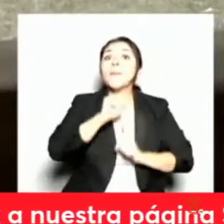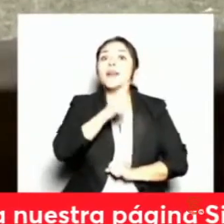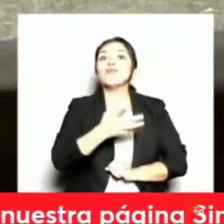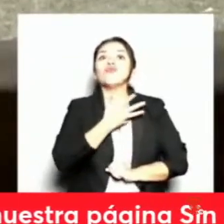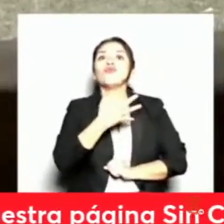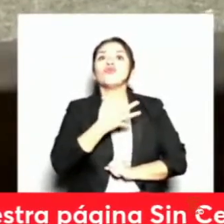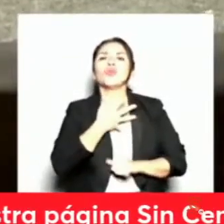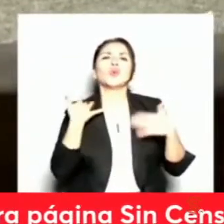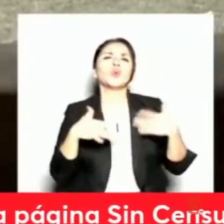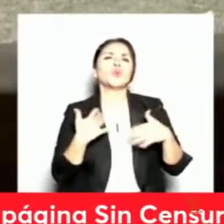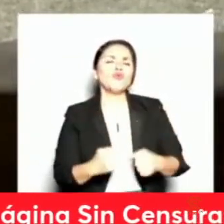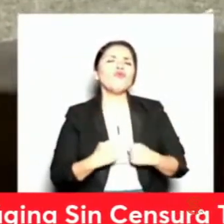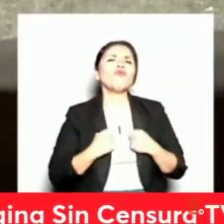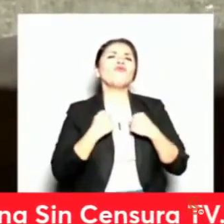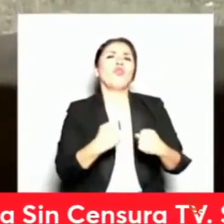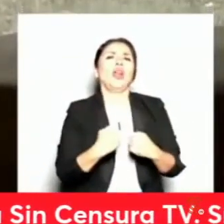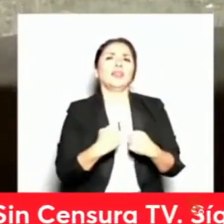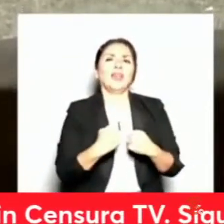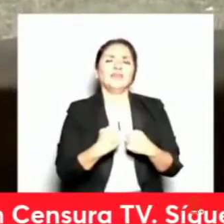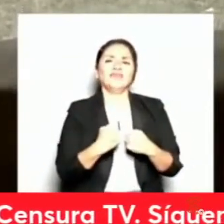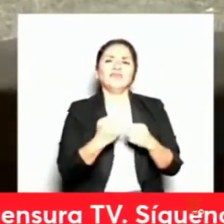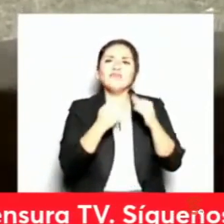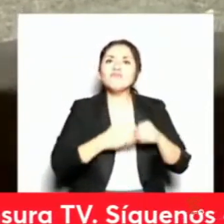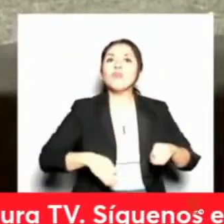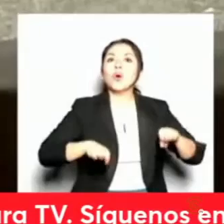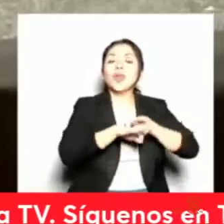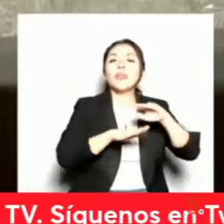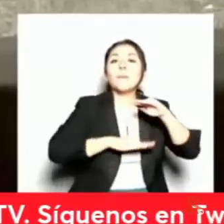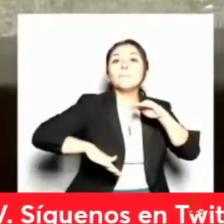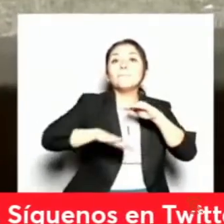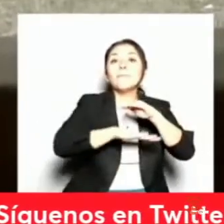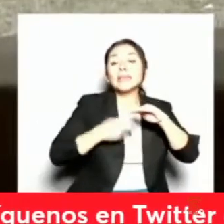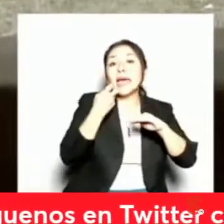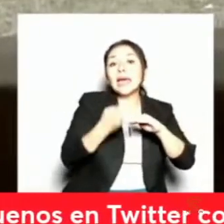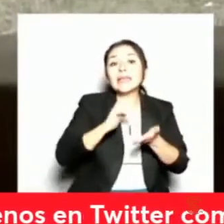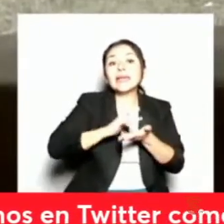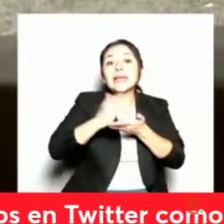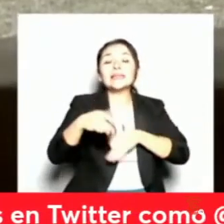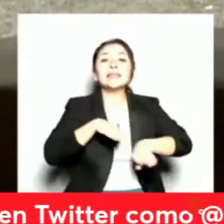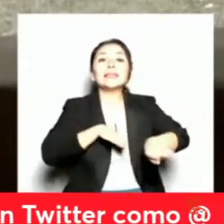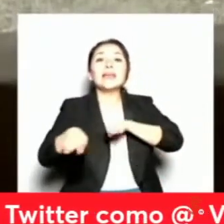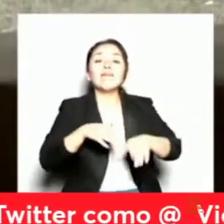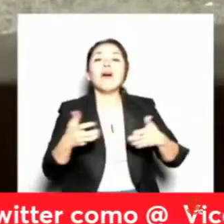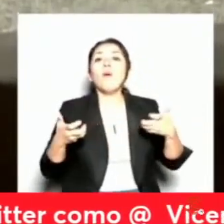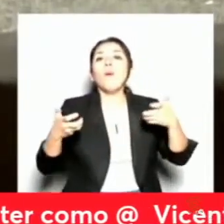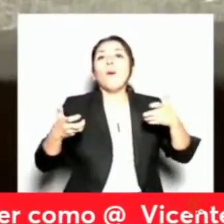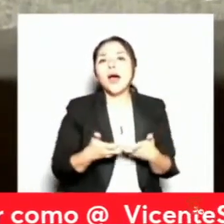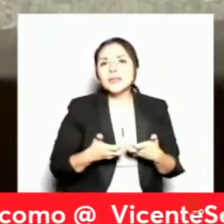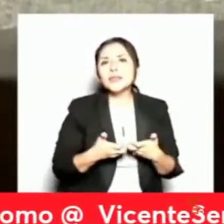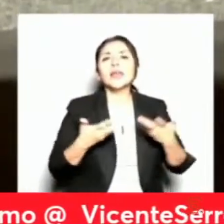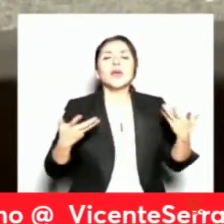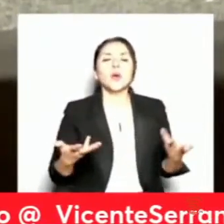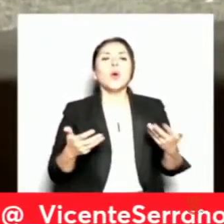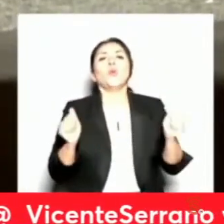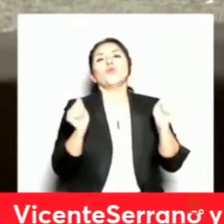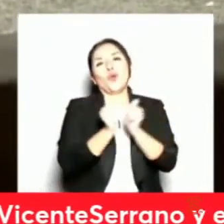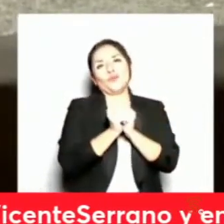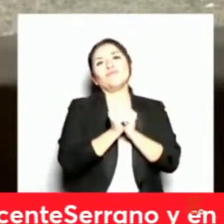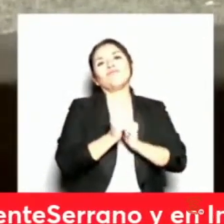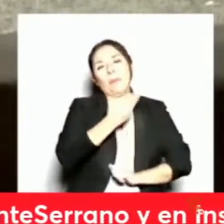sólidos cimientos, que es el extraordinario trabajo realizado por